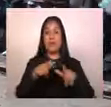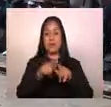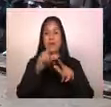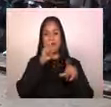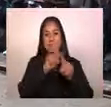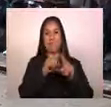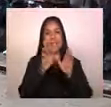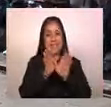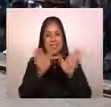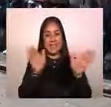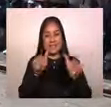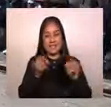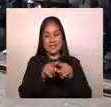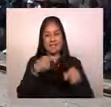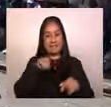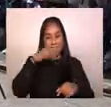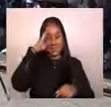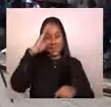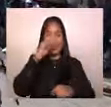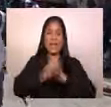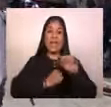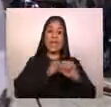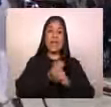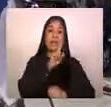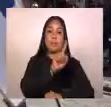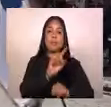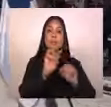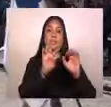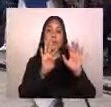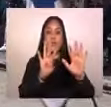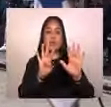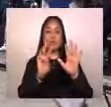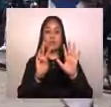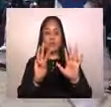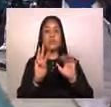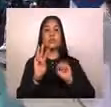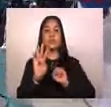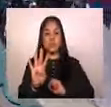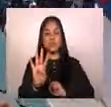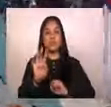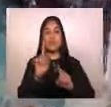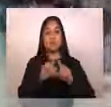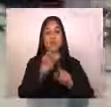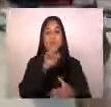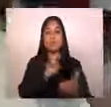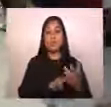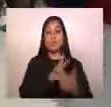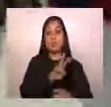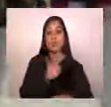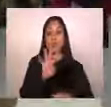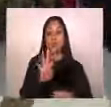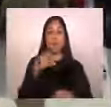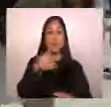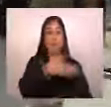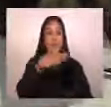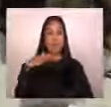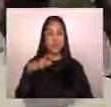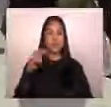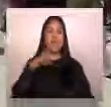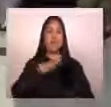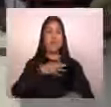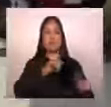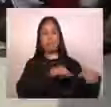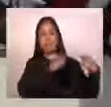a nivel general en el año 1984. En 2024, en marzo,